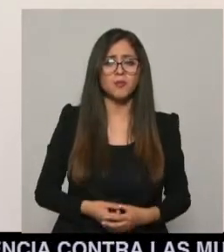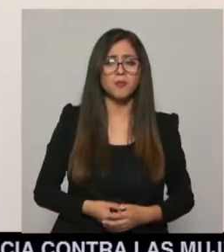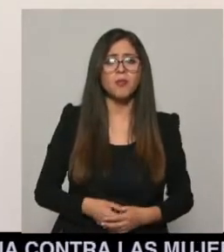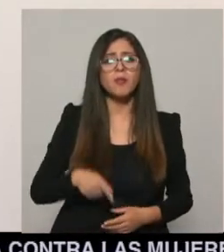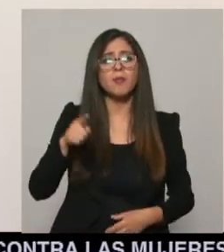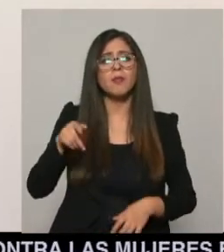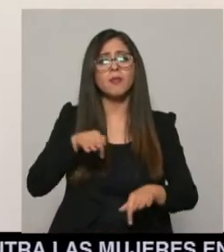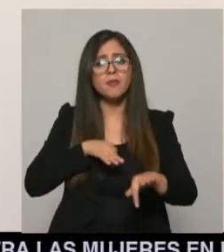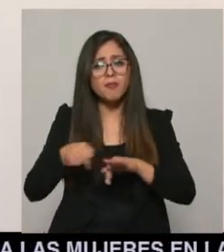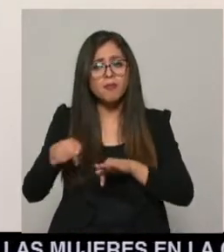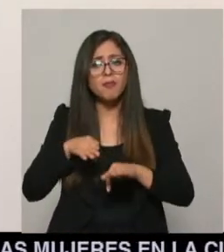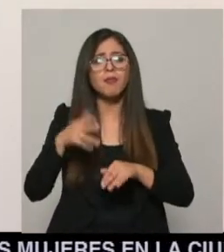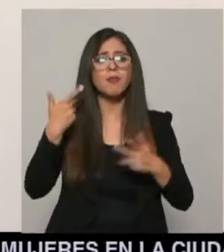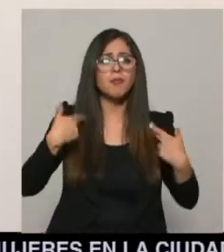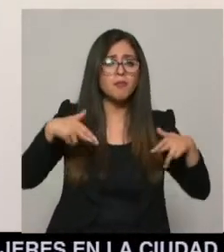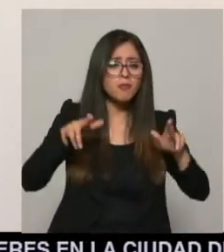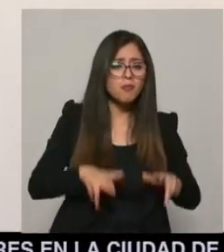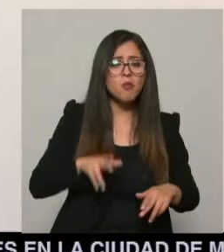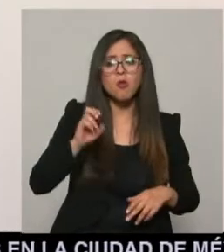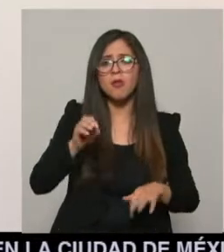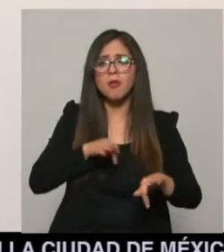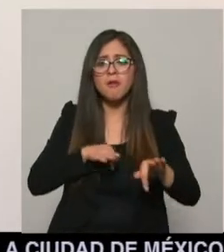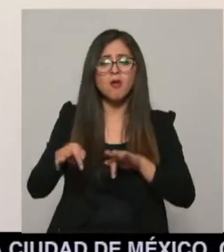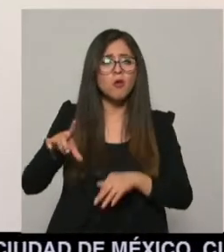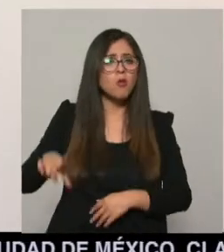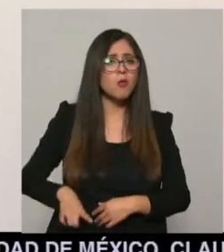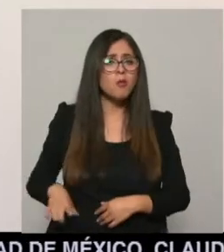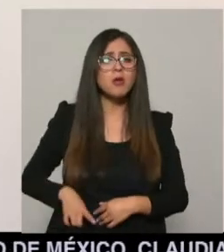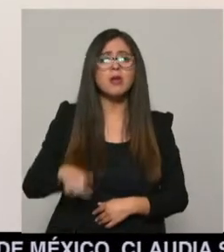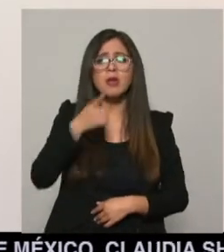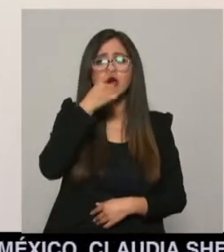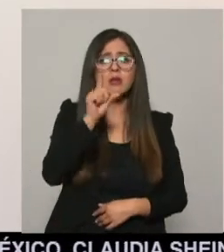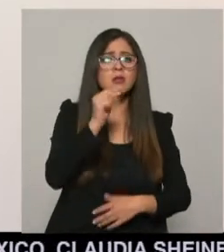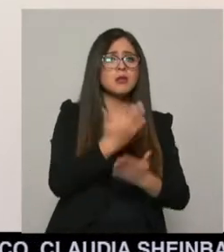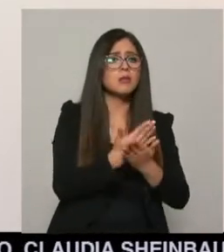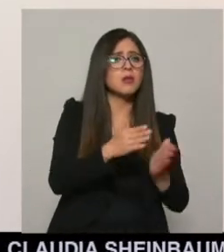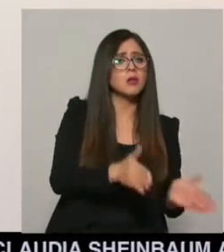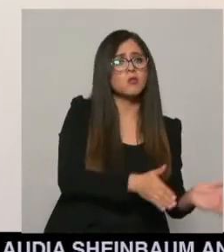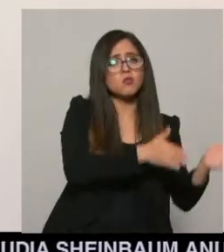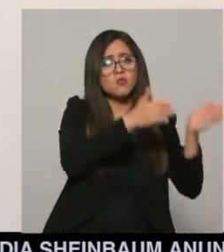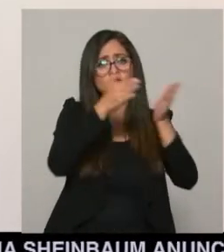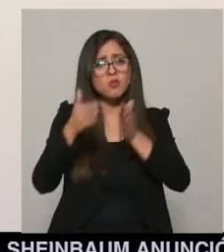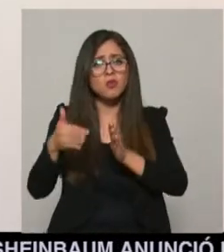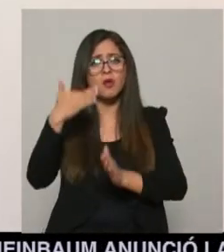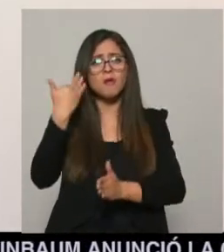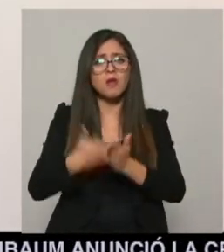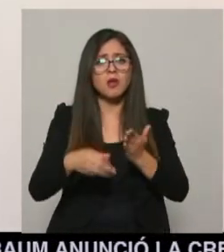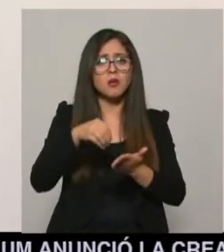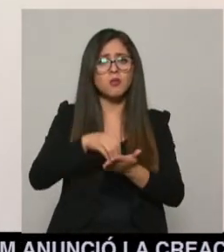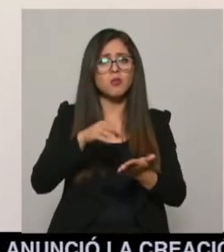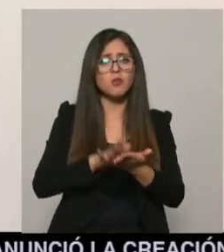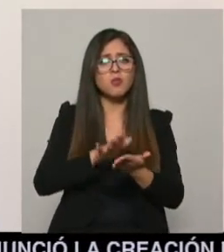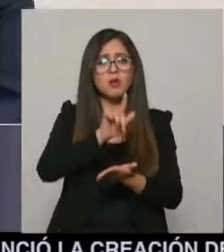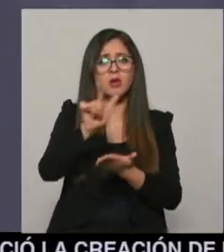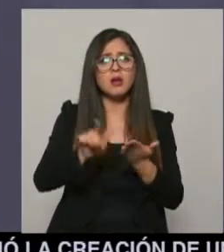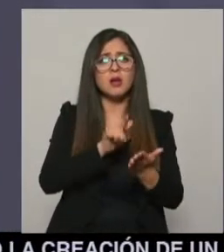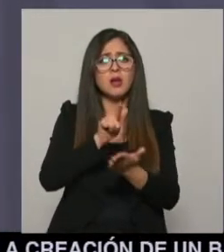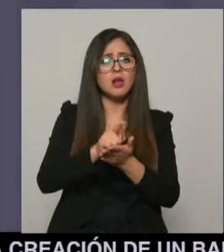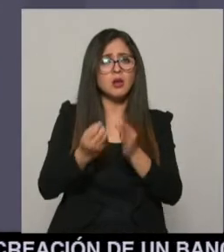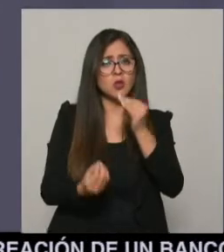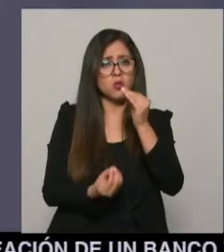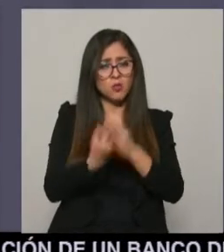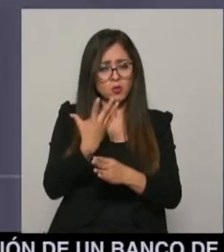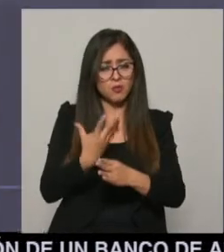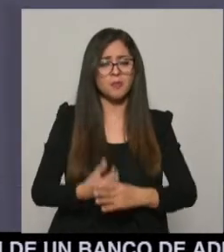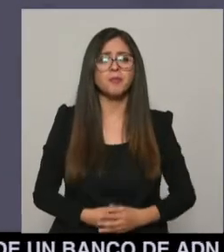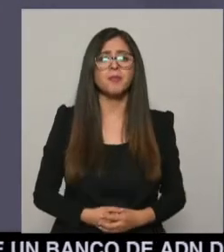de representación ni trabajos de gobierno. Decían, vamos a posponerlo. ¿Para cuándo? Pues ya veremos, no había una ley nueva. Finalmente, la